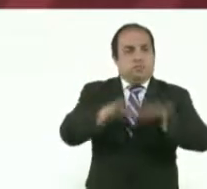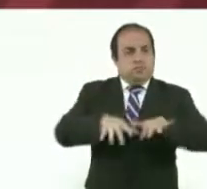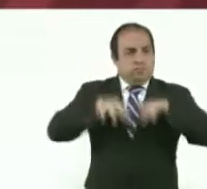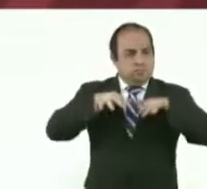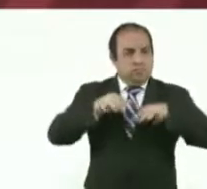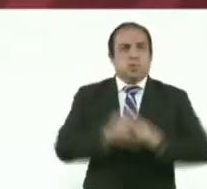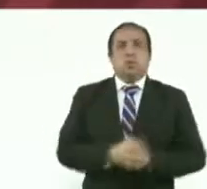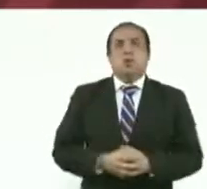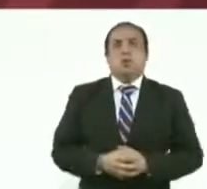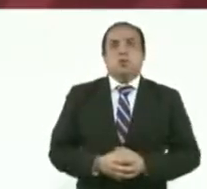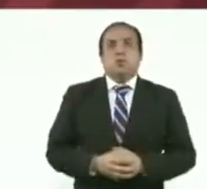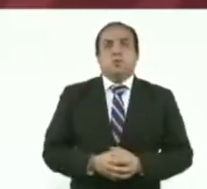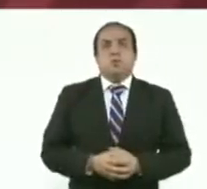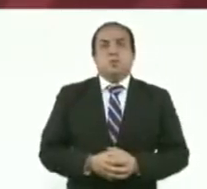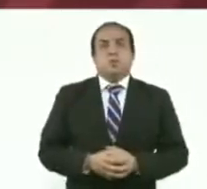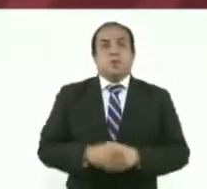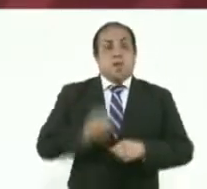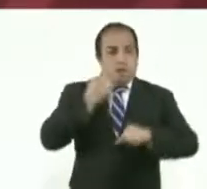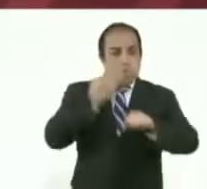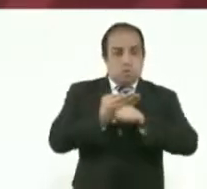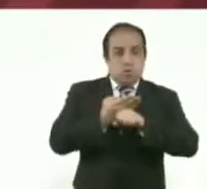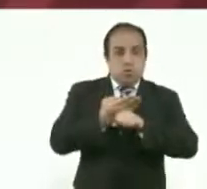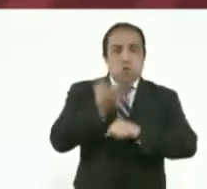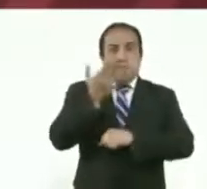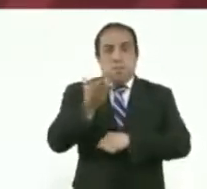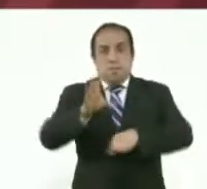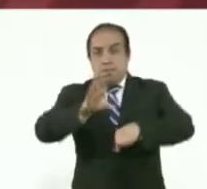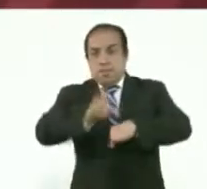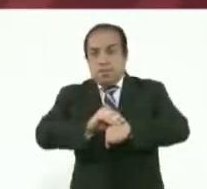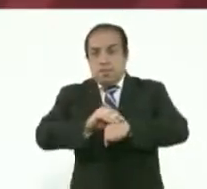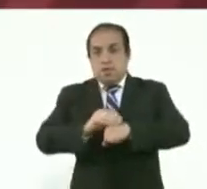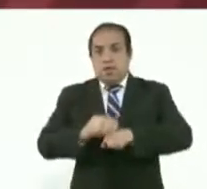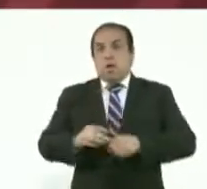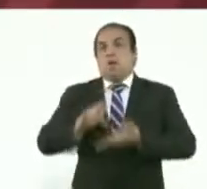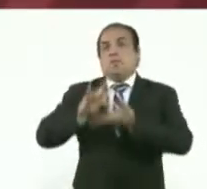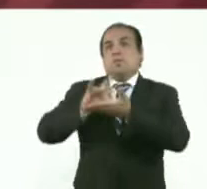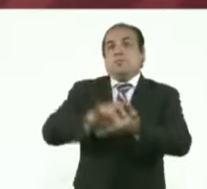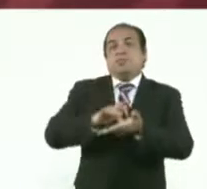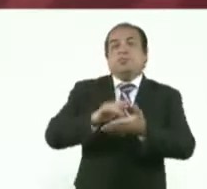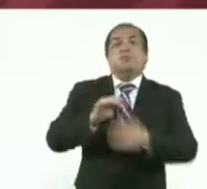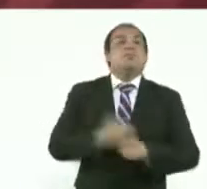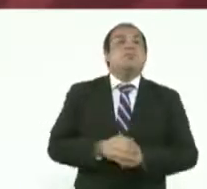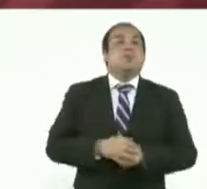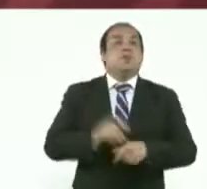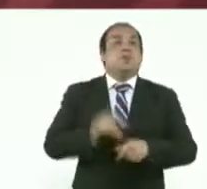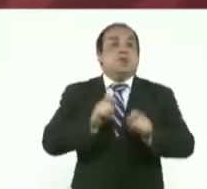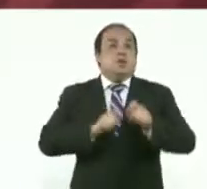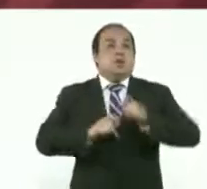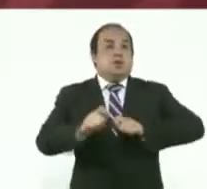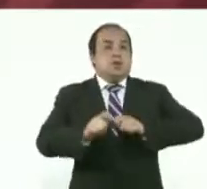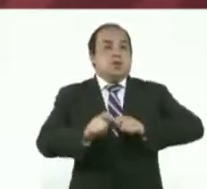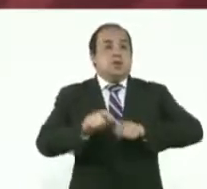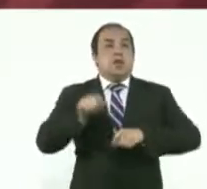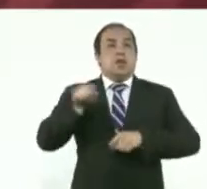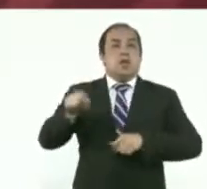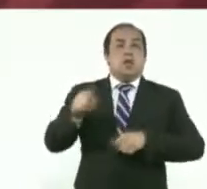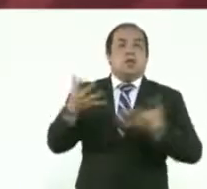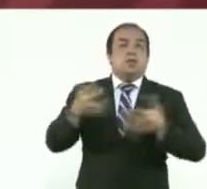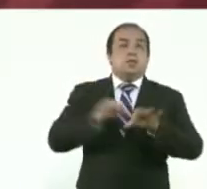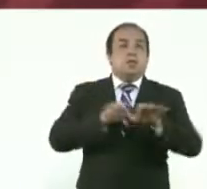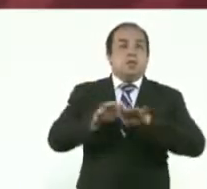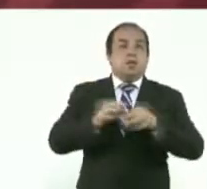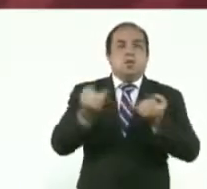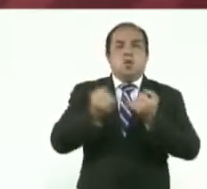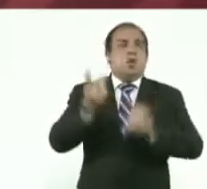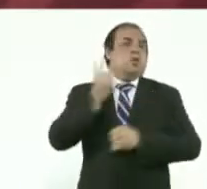Entonces, cuando el titular pide licencia, pues entra el suplente que cubre las funciones como diputado o diputada,